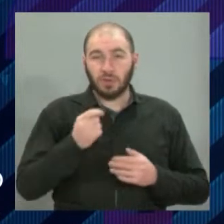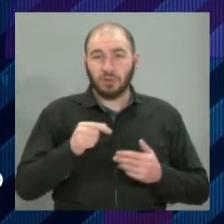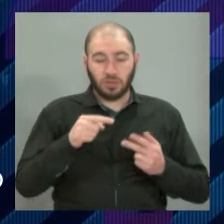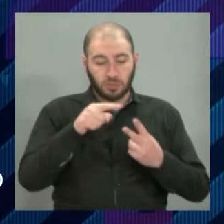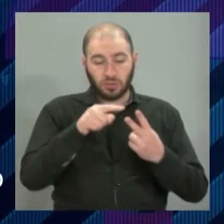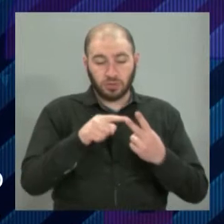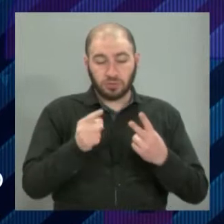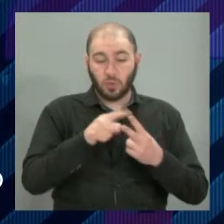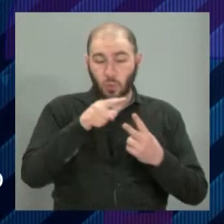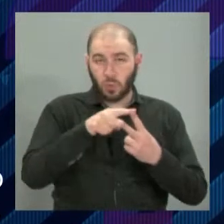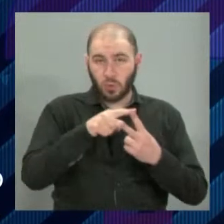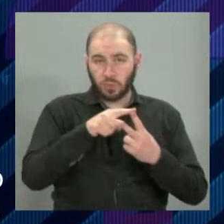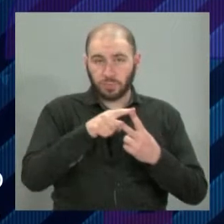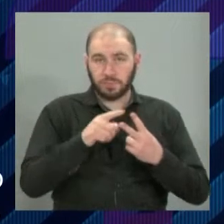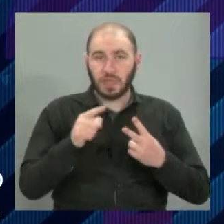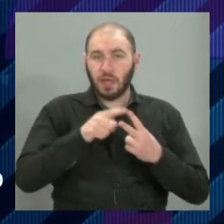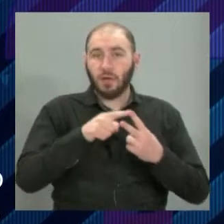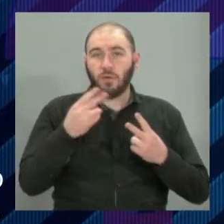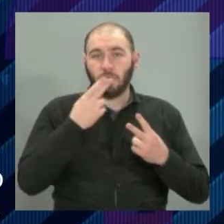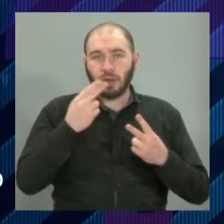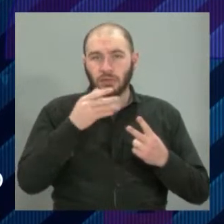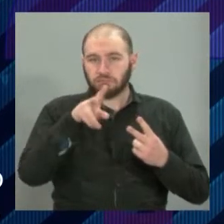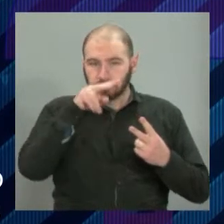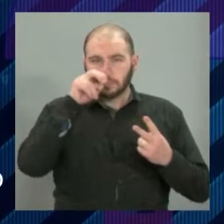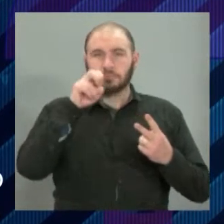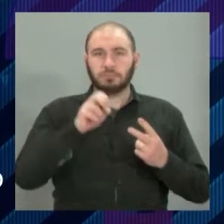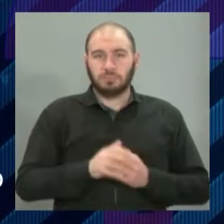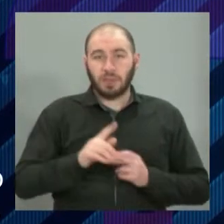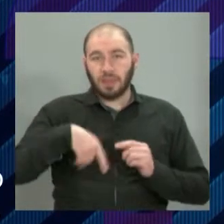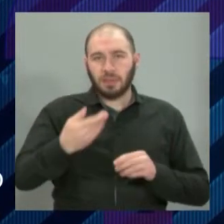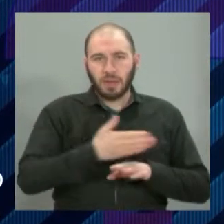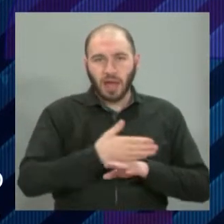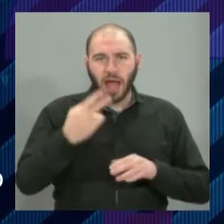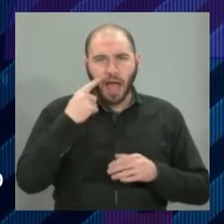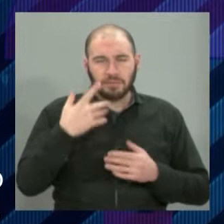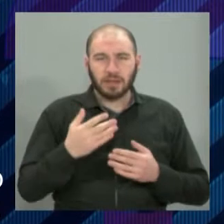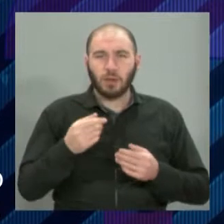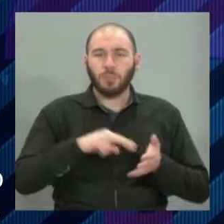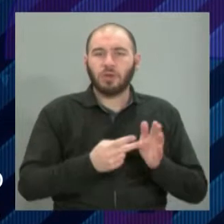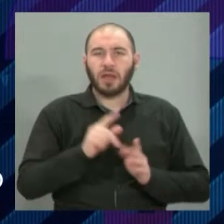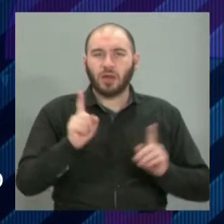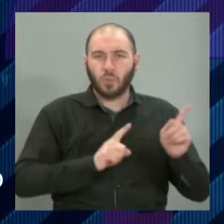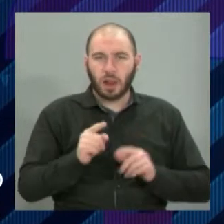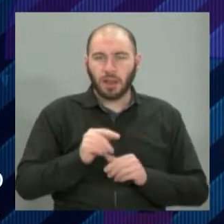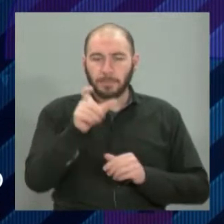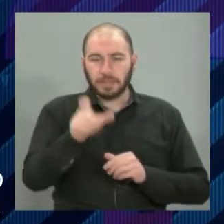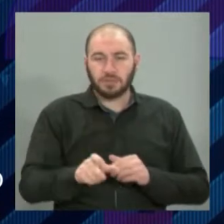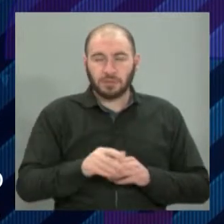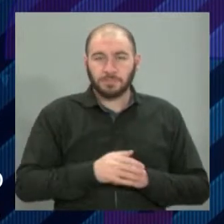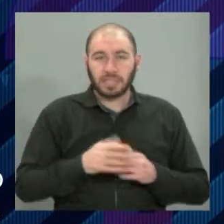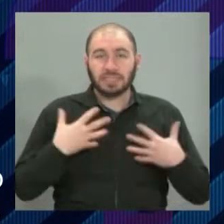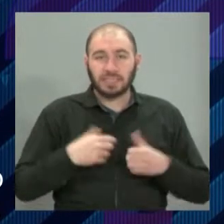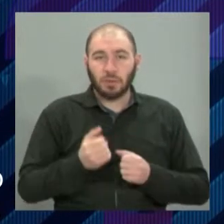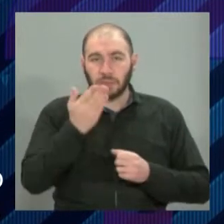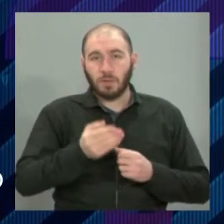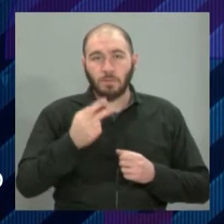2 menores es fumador pasivo. Y vamos a ver dentro de un ratito cuáles son los efectos de sobre la salud